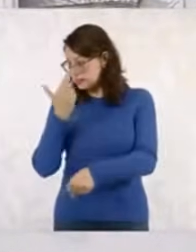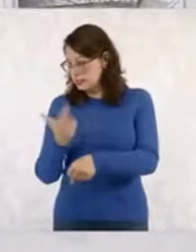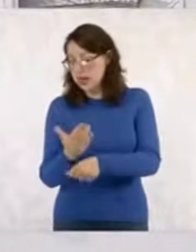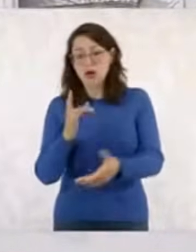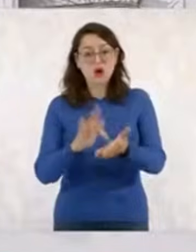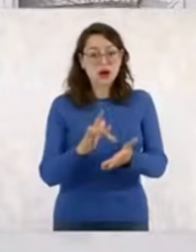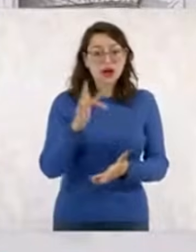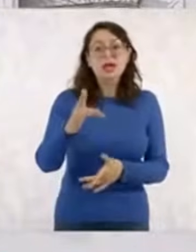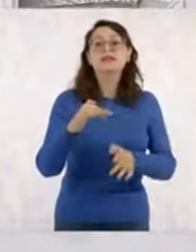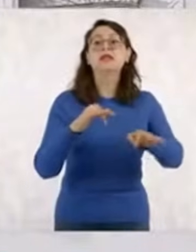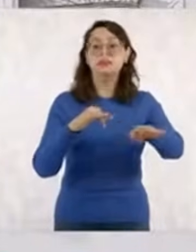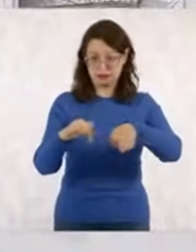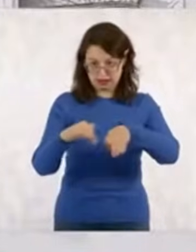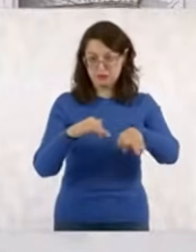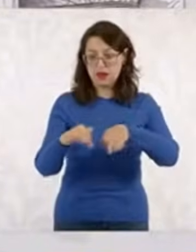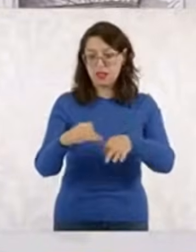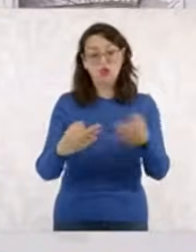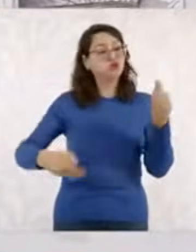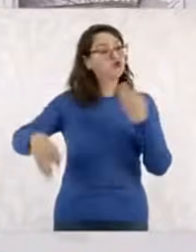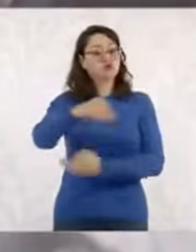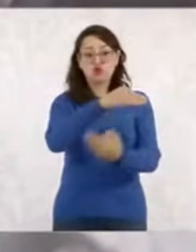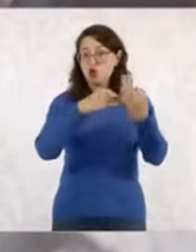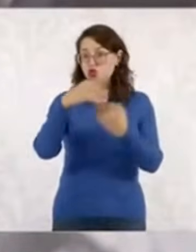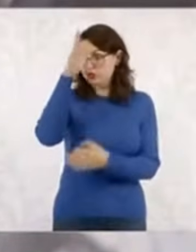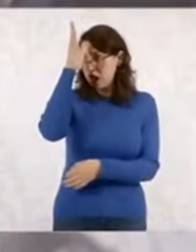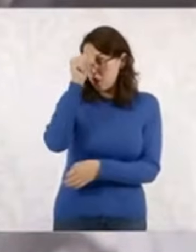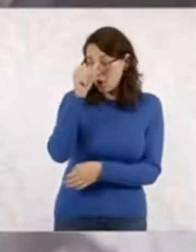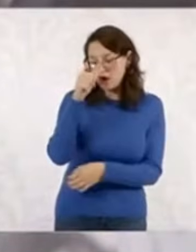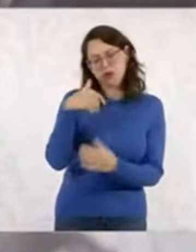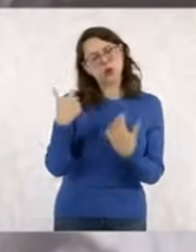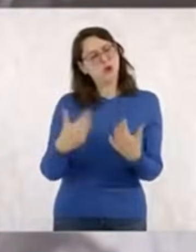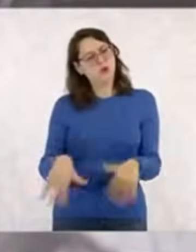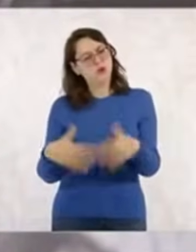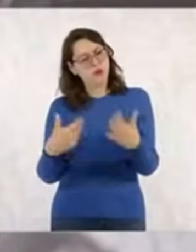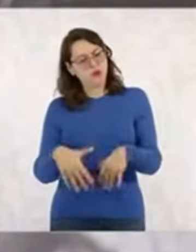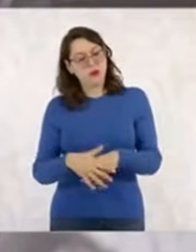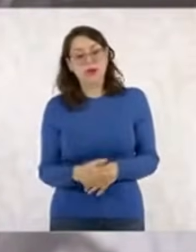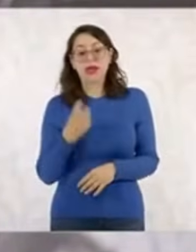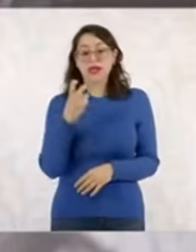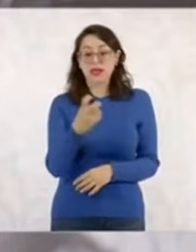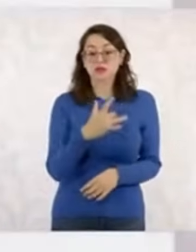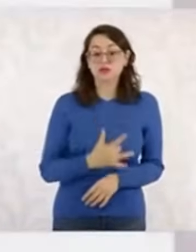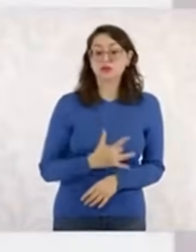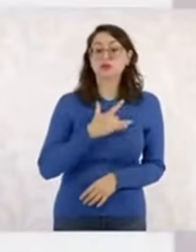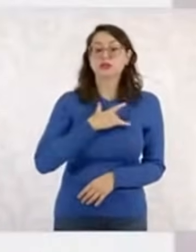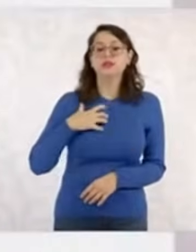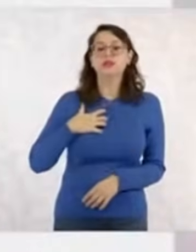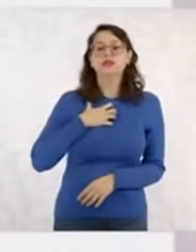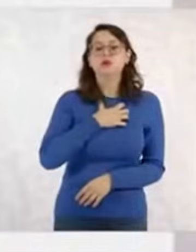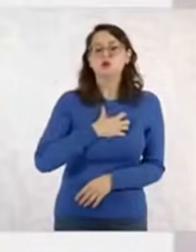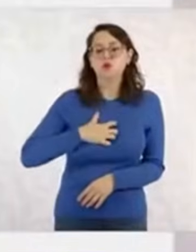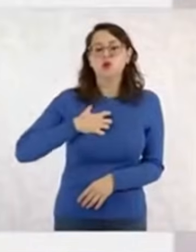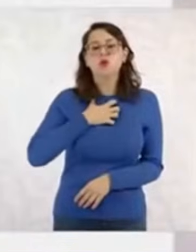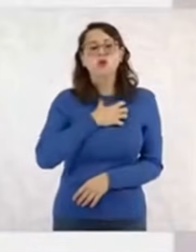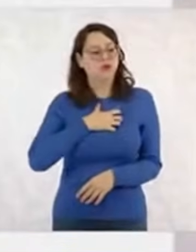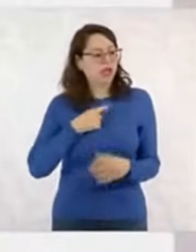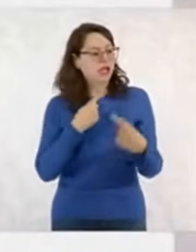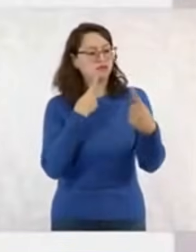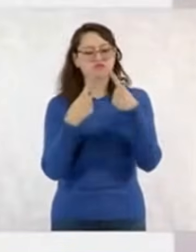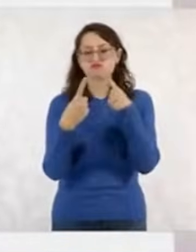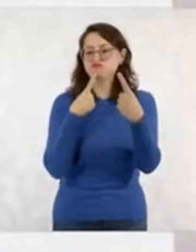en consenso, como lo ha dicho la señora Presidenta, y que en este campo nos congratulamos de un responsable proceso de